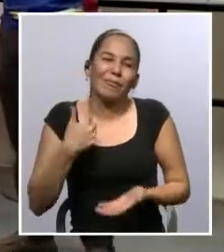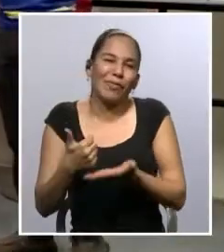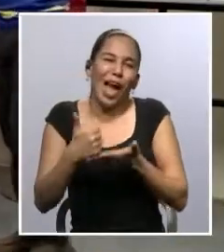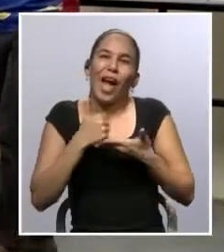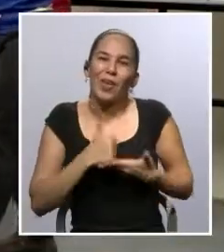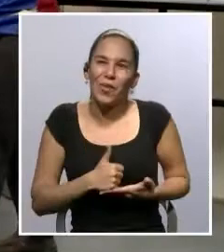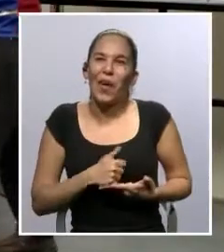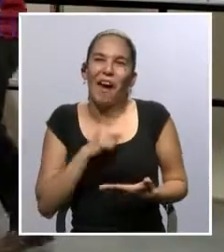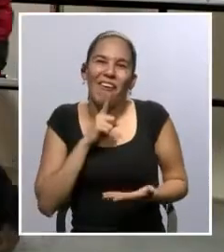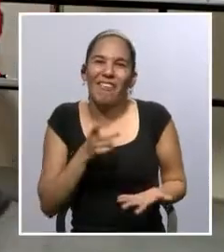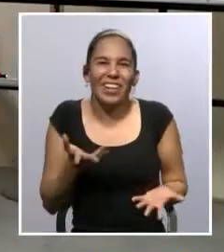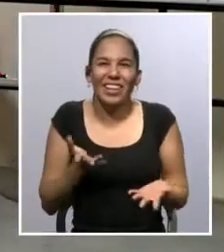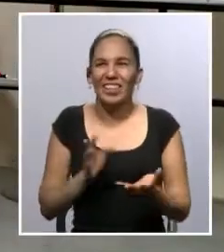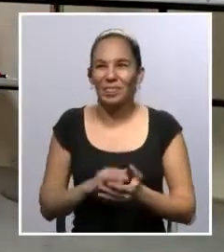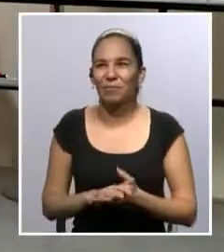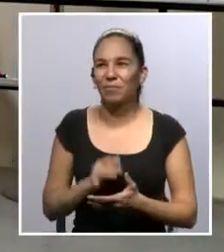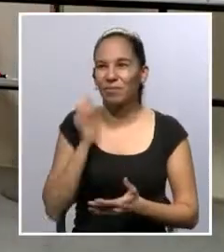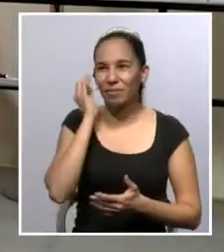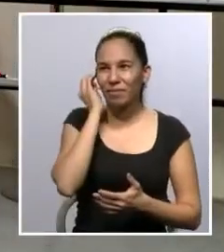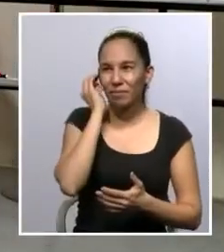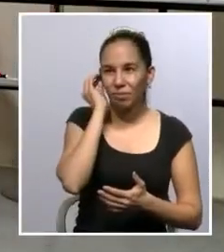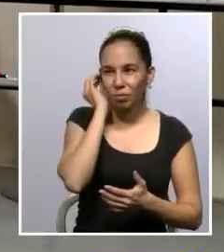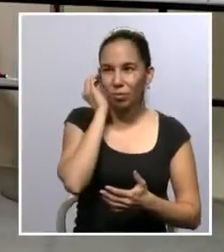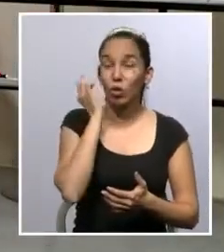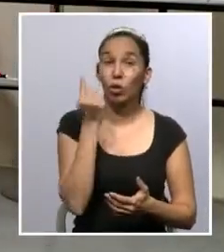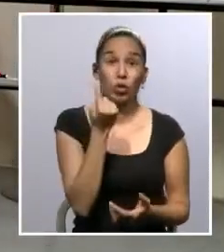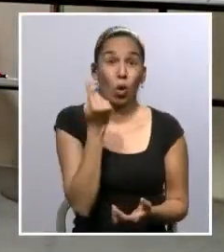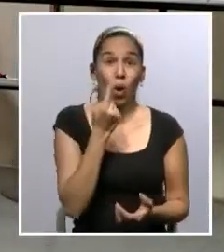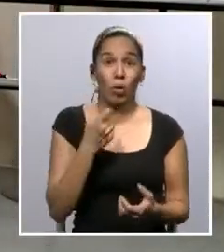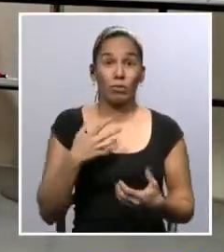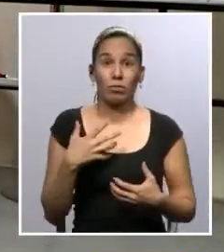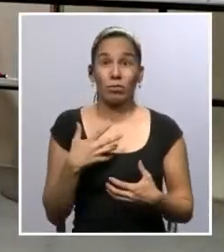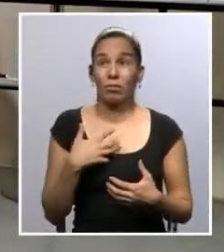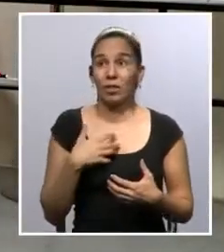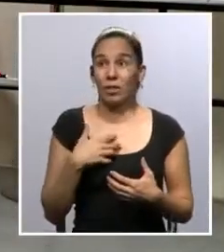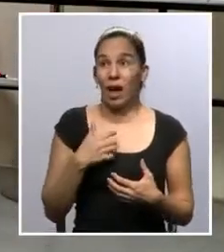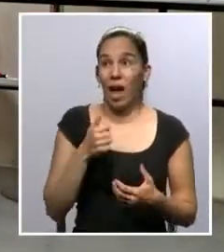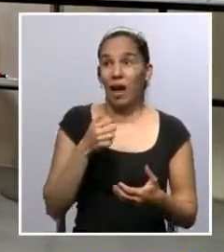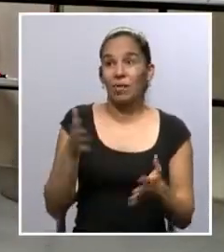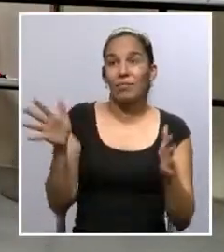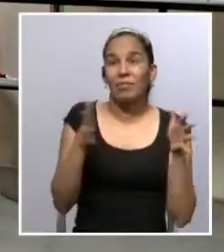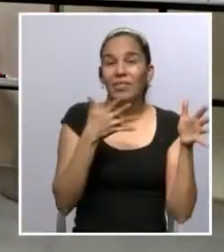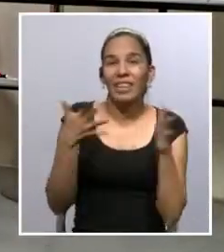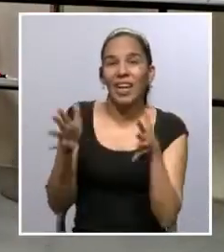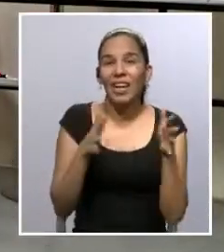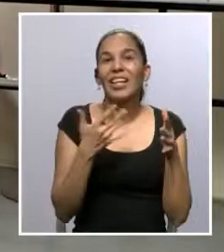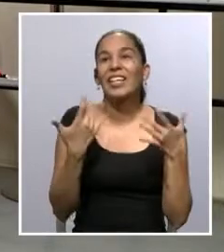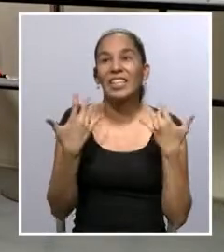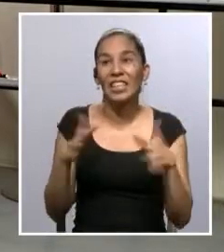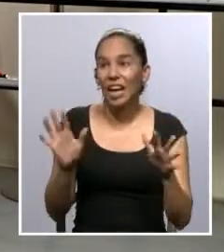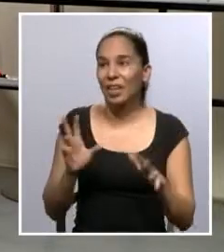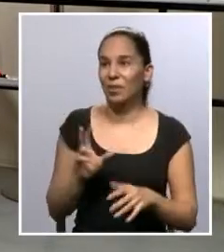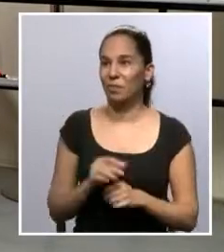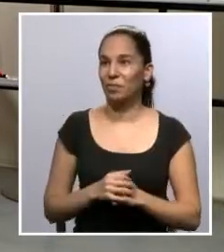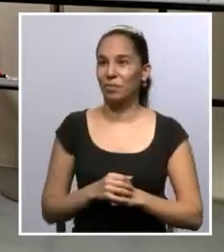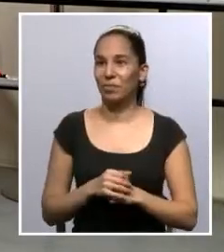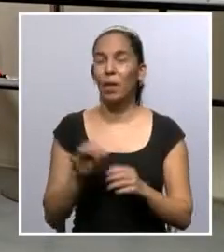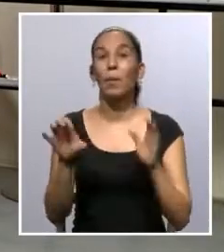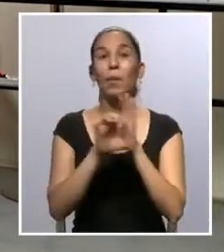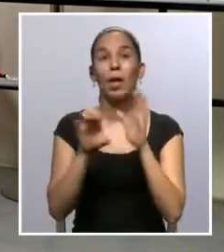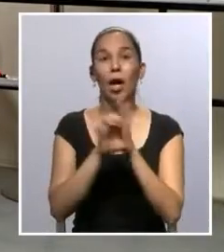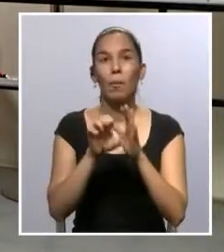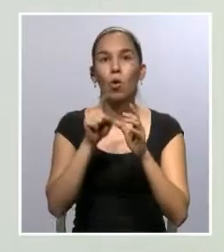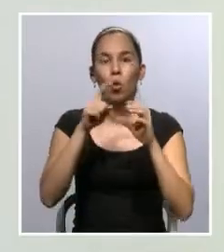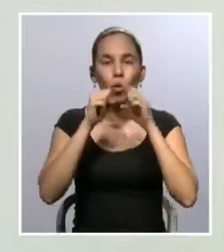flotar y listo. No, no es el simple aire. Ajá. Sí, un globo.